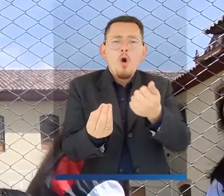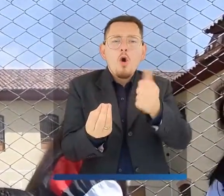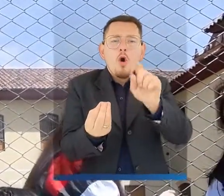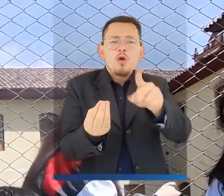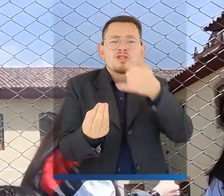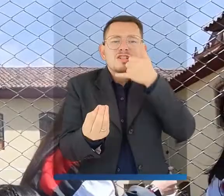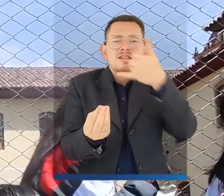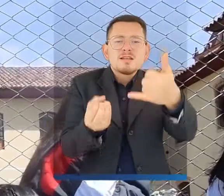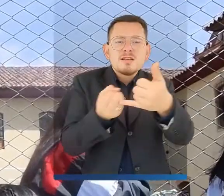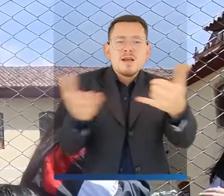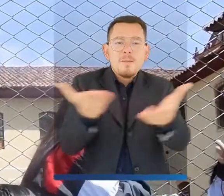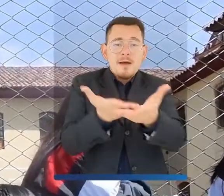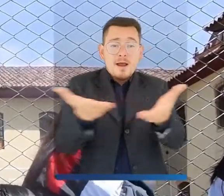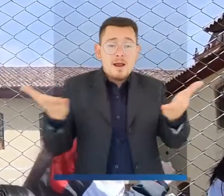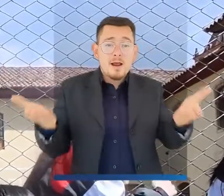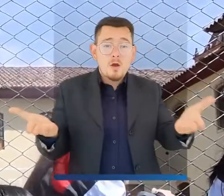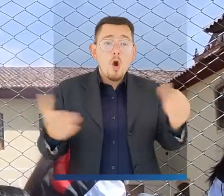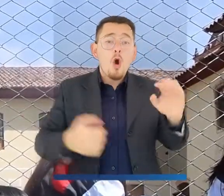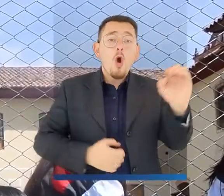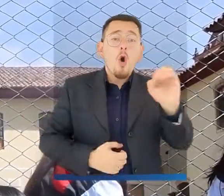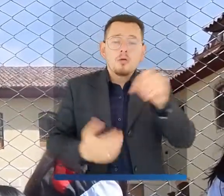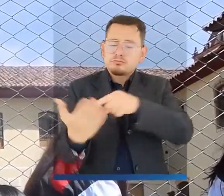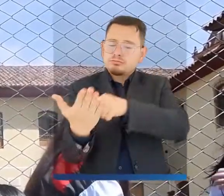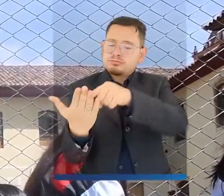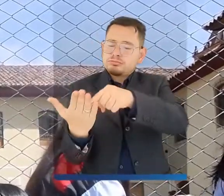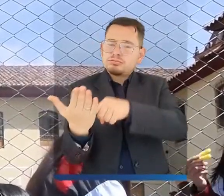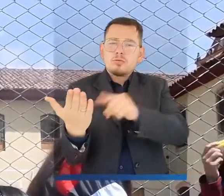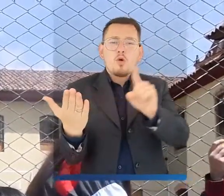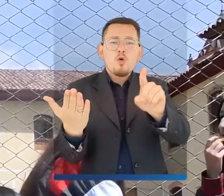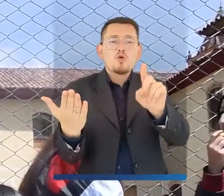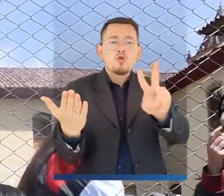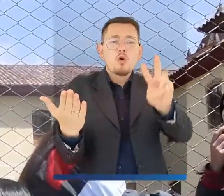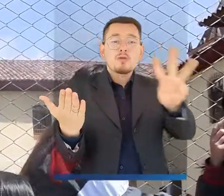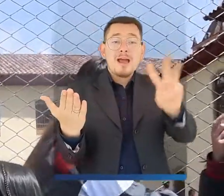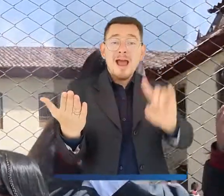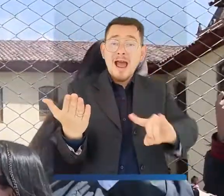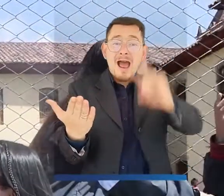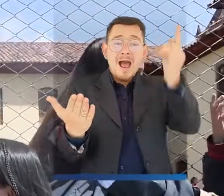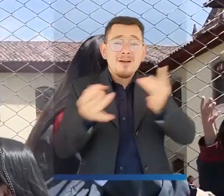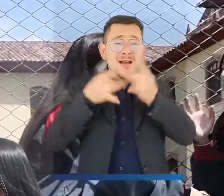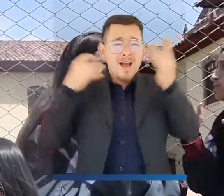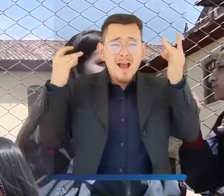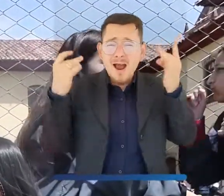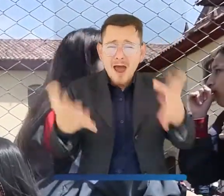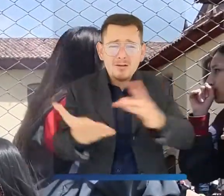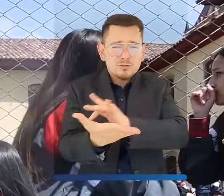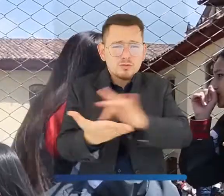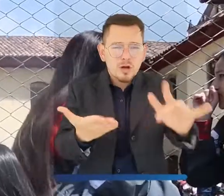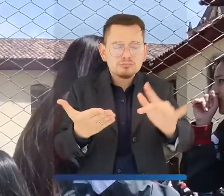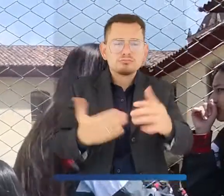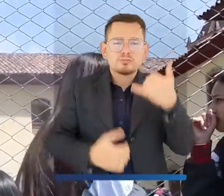no. ¿No? No. ¿Y qué es lo que más te gustaba al otro? La comodidad.